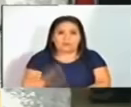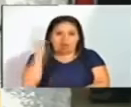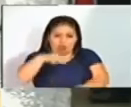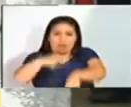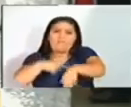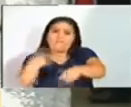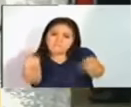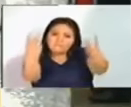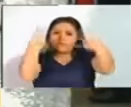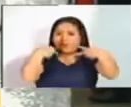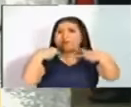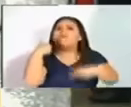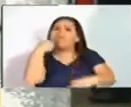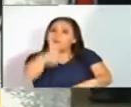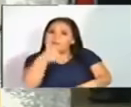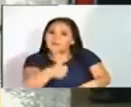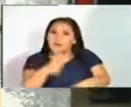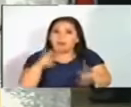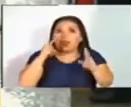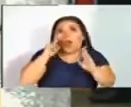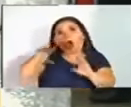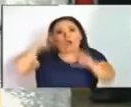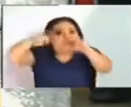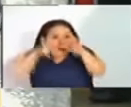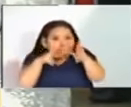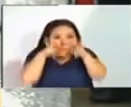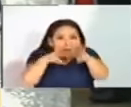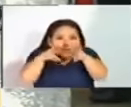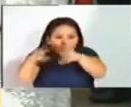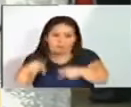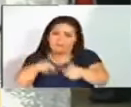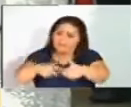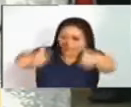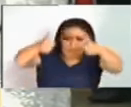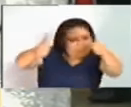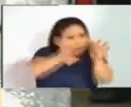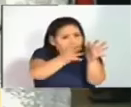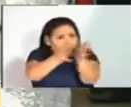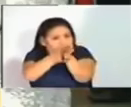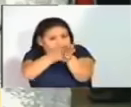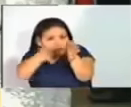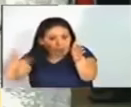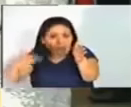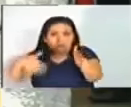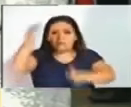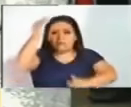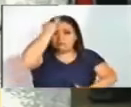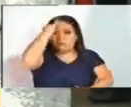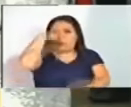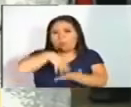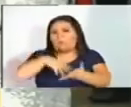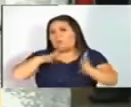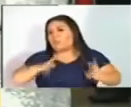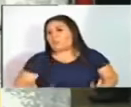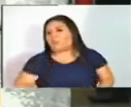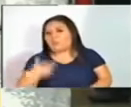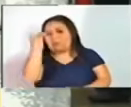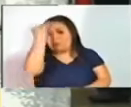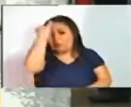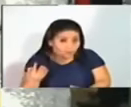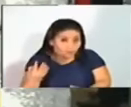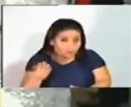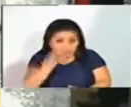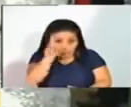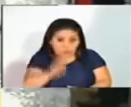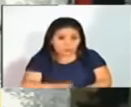vivo, lo van a ver, los que no estén más en vivo nunca van a cortar este pedazo. Fue era bueno que lo pusieran, también para que el pueblo salvadoreño se informara de lo que está pasando en el país.